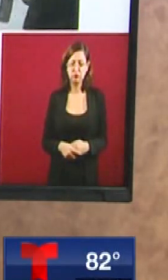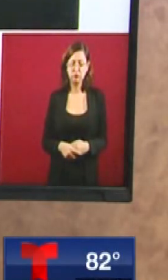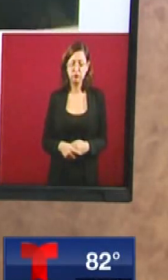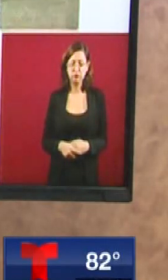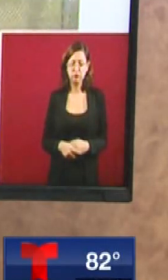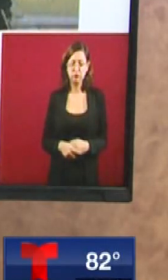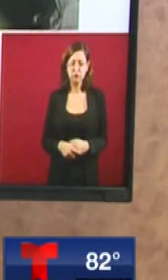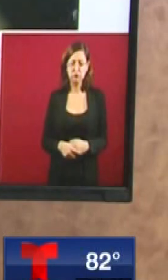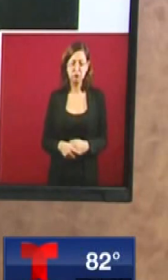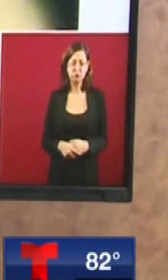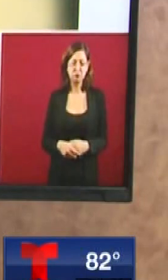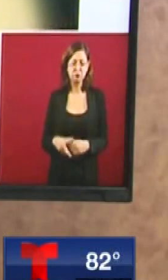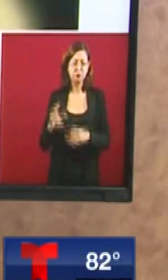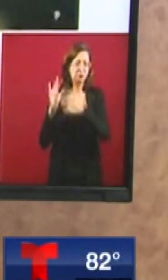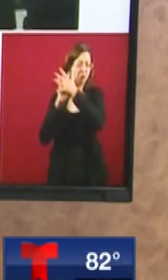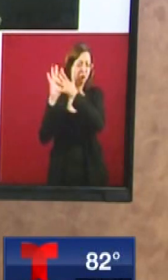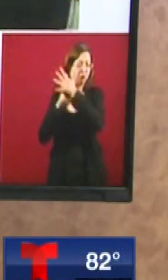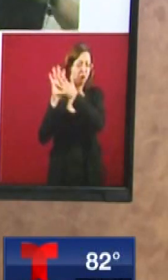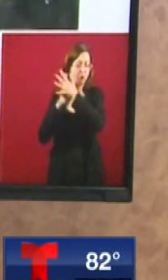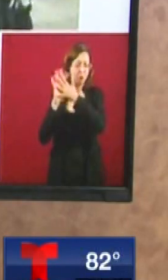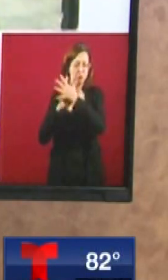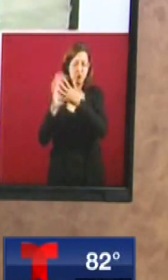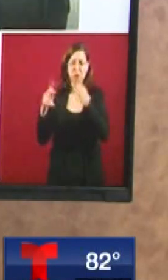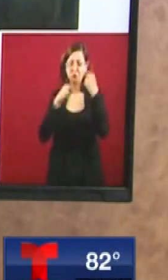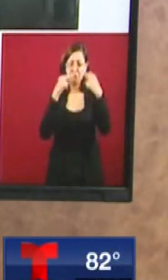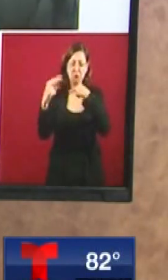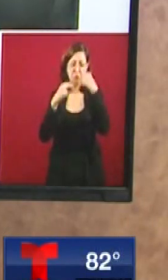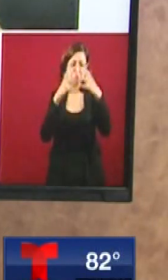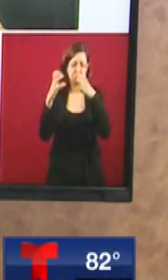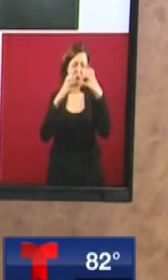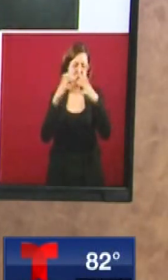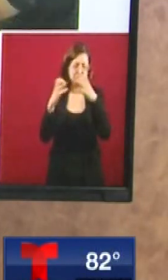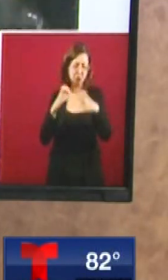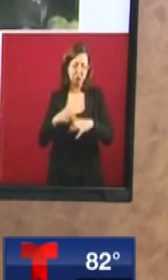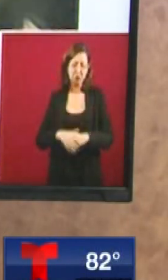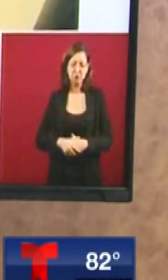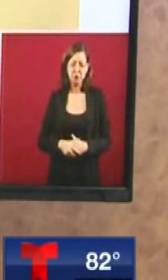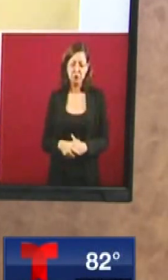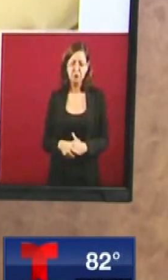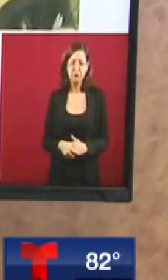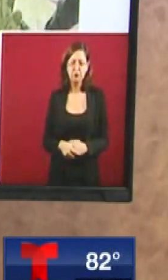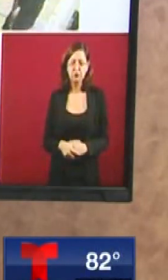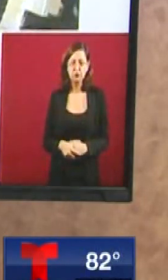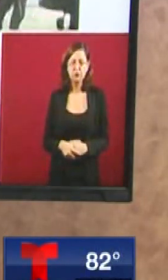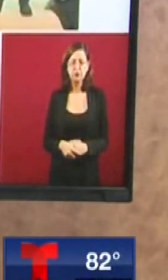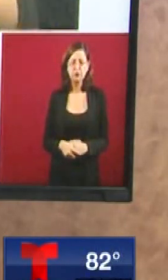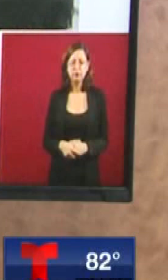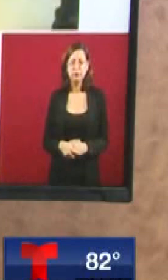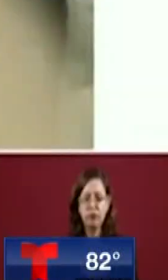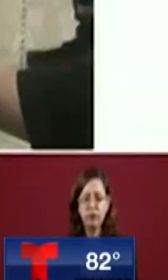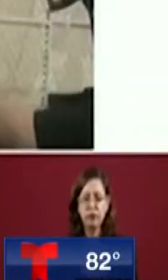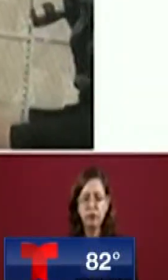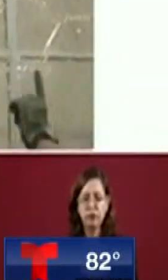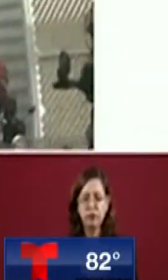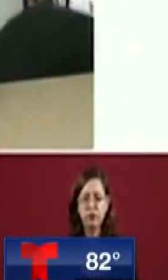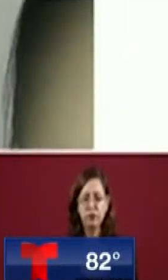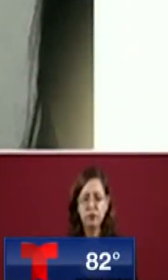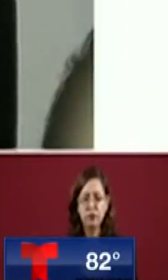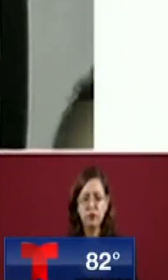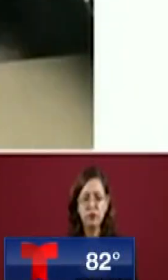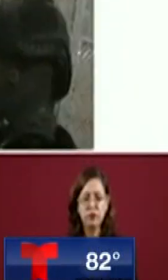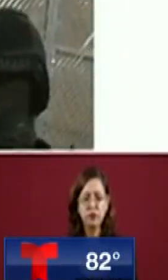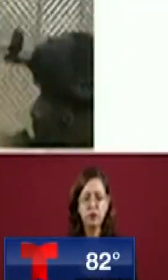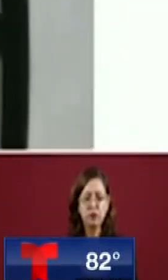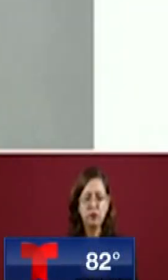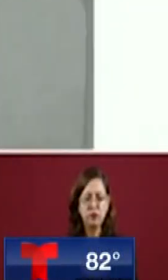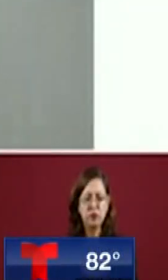militar en Culiacán Sinaloa ubicada al norte de México realizado el día de hoy pero ahí le va cabe recordar que windy Guzmán quien Era uno de los